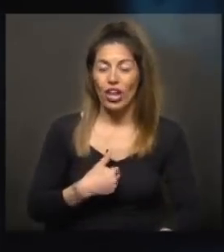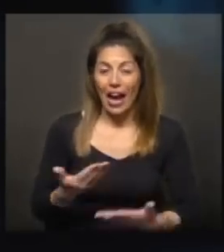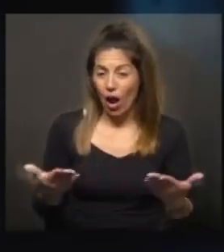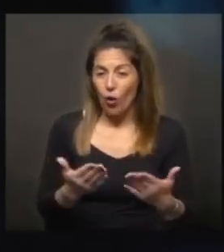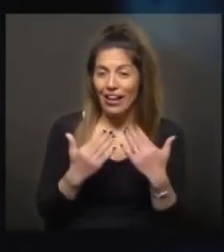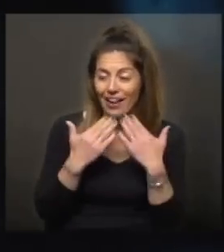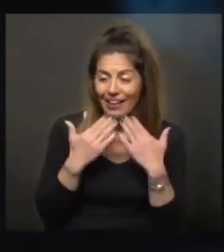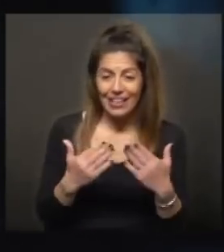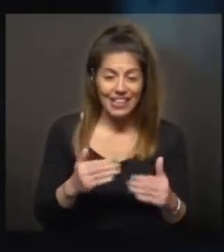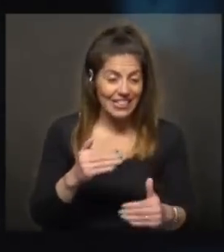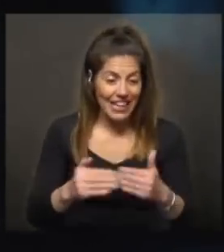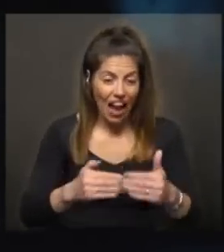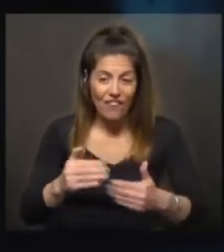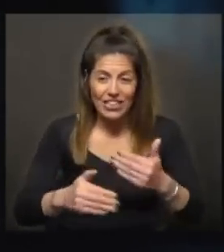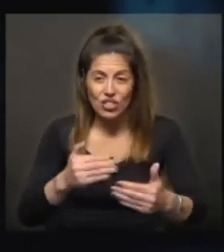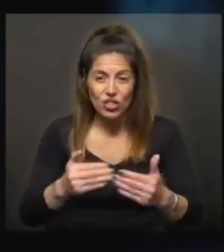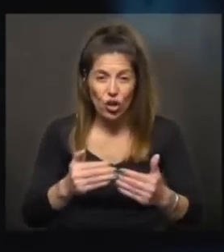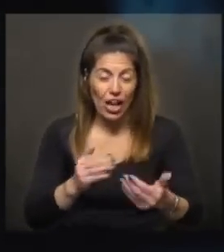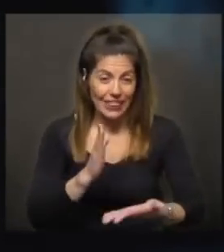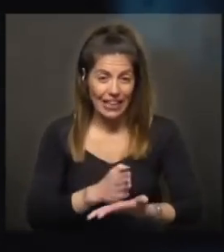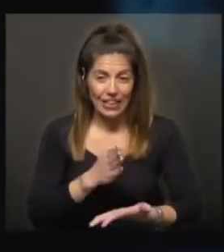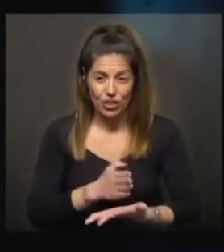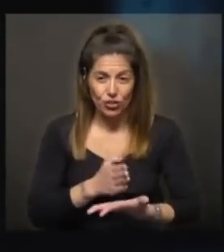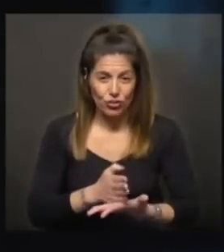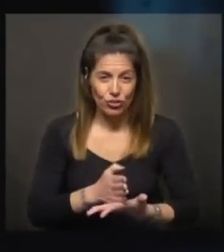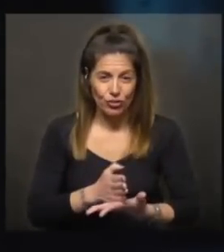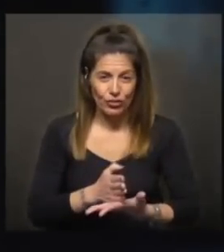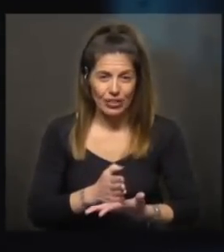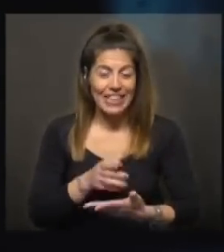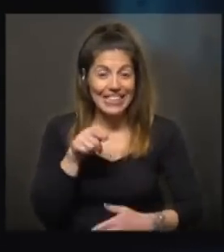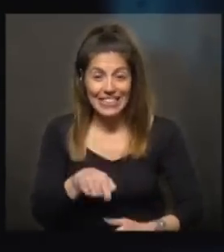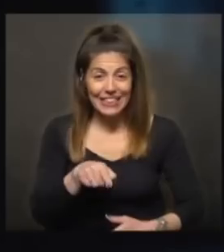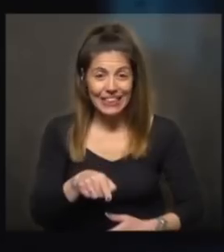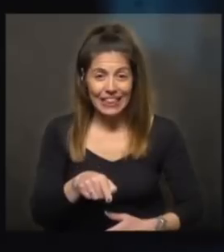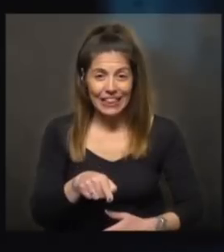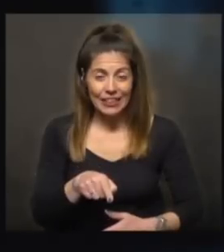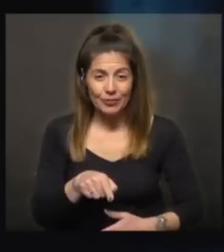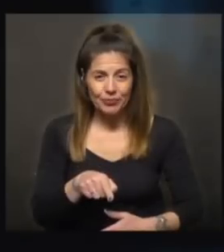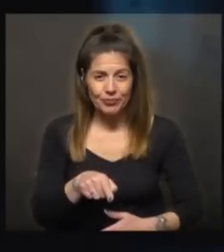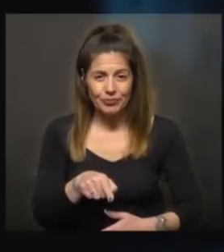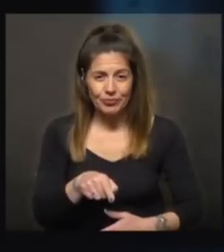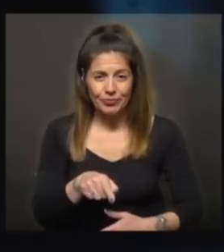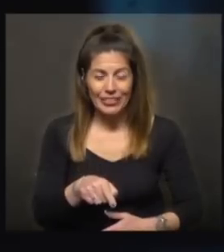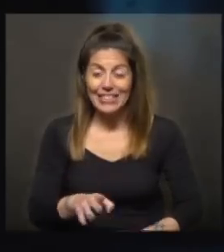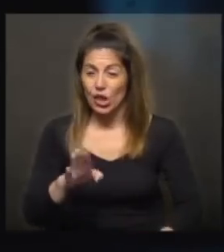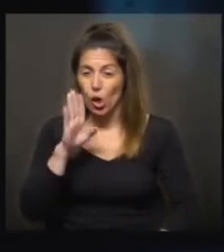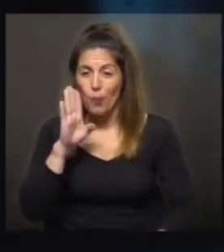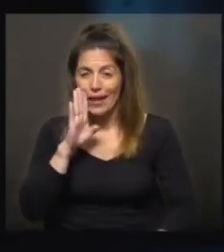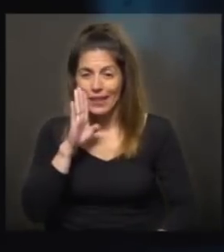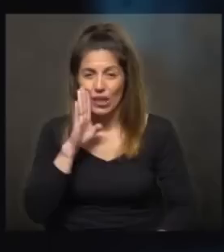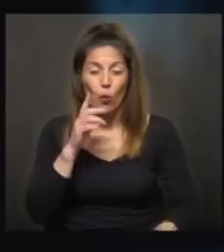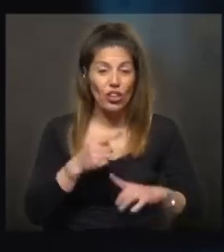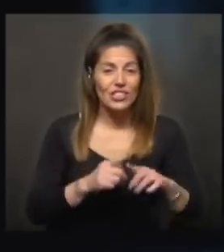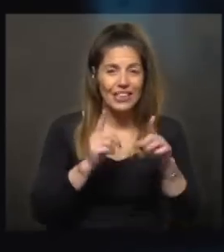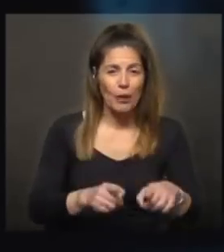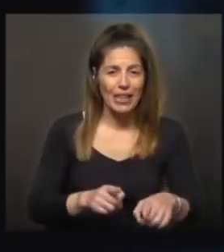Gracias a que se avanzó un montón en la agenda de derechos que es este el siendo madre cuando existe